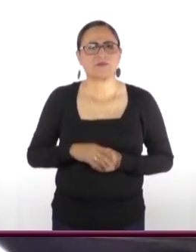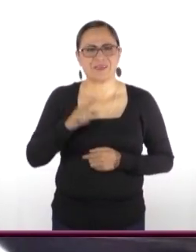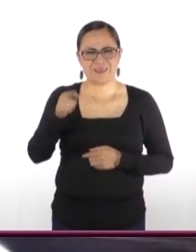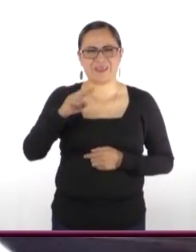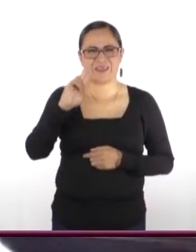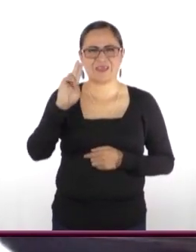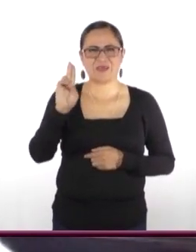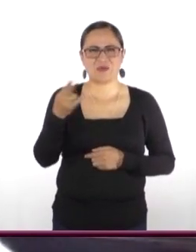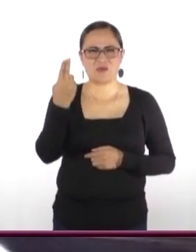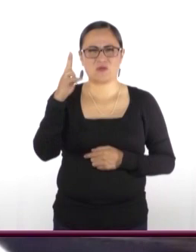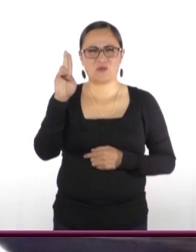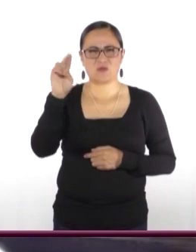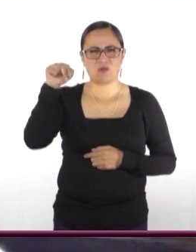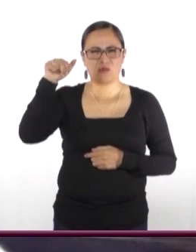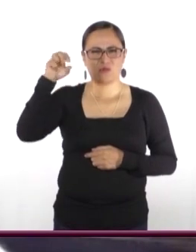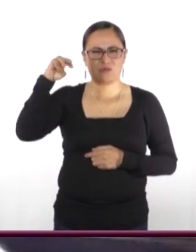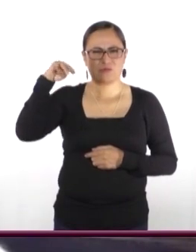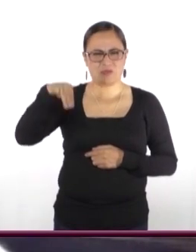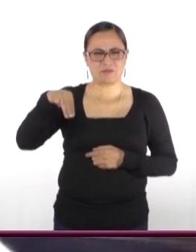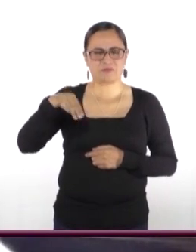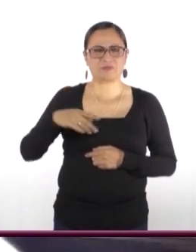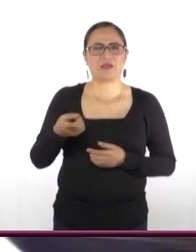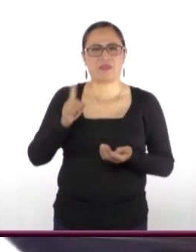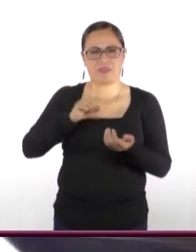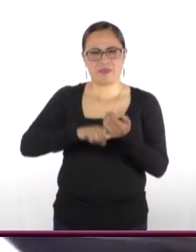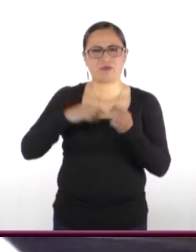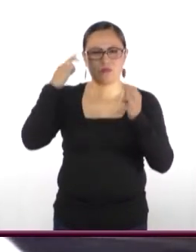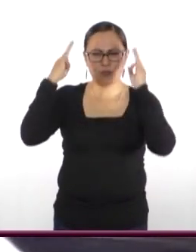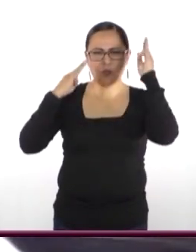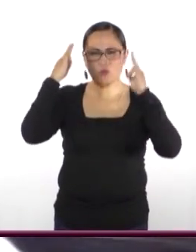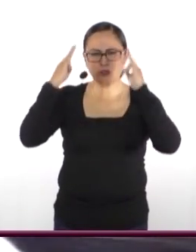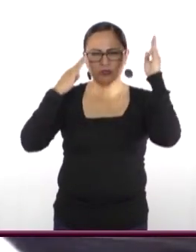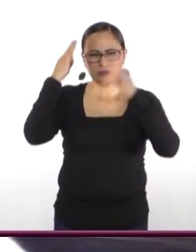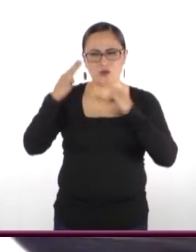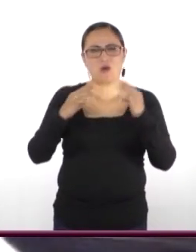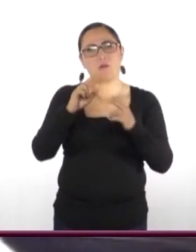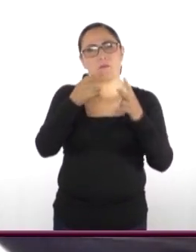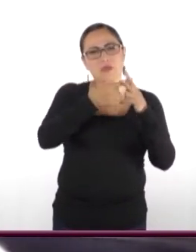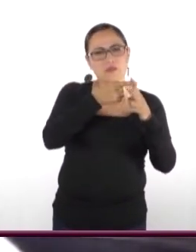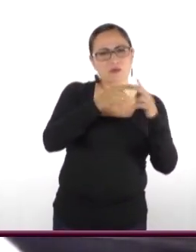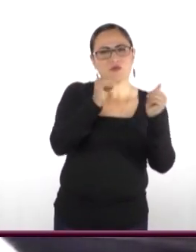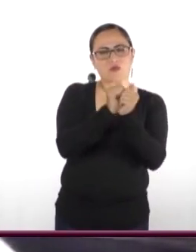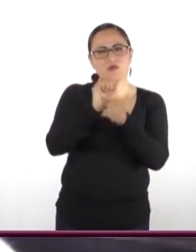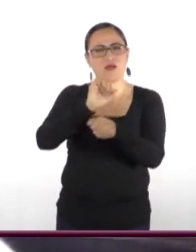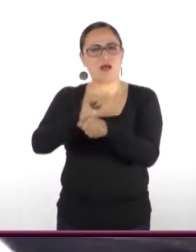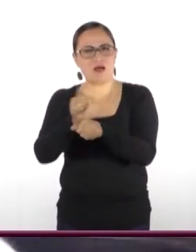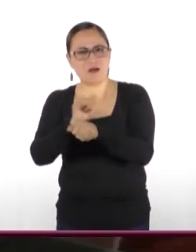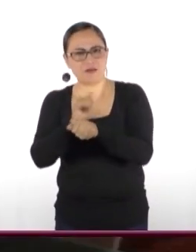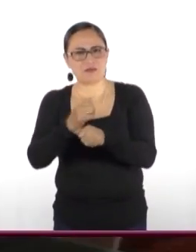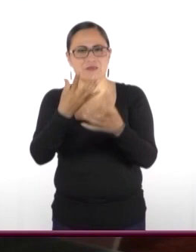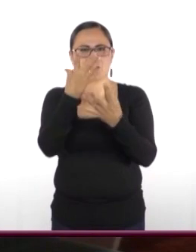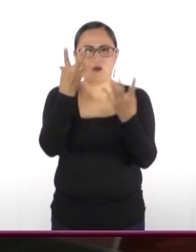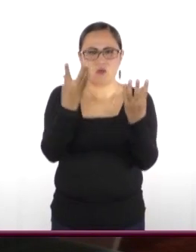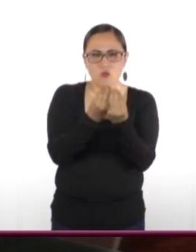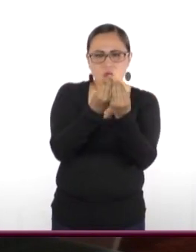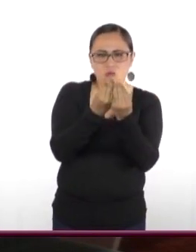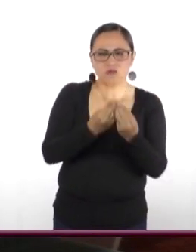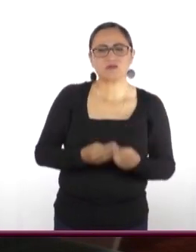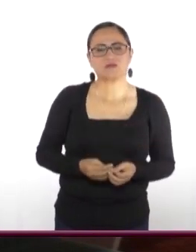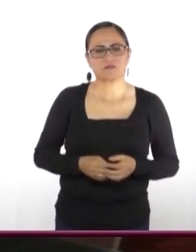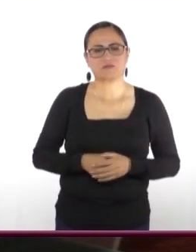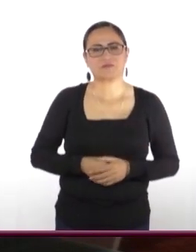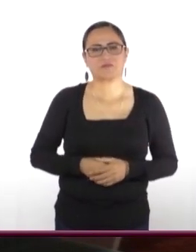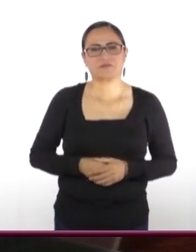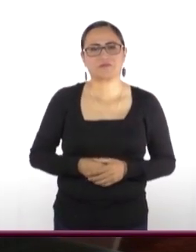Universum, en la UNAM. Y es una de estas colaboraciones artísticas entre matemáticos y artistas, tipo la de Escher